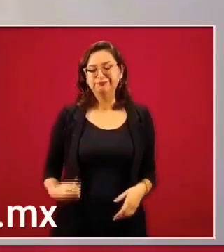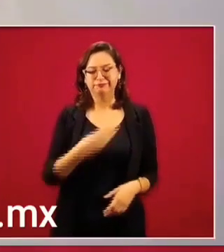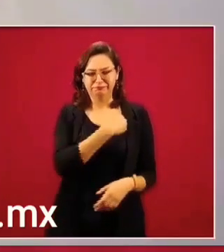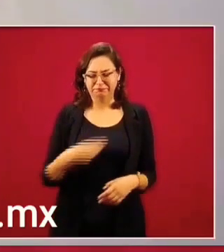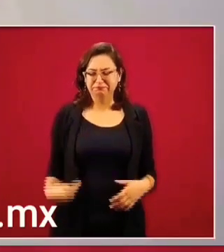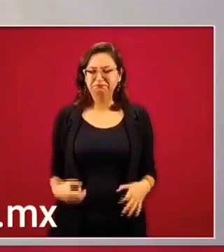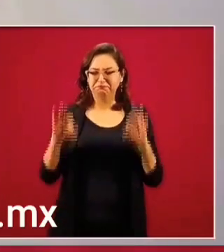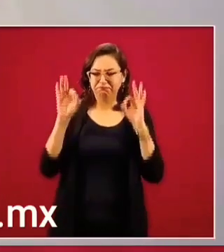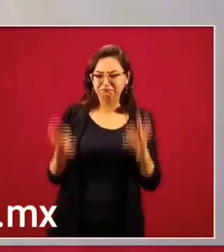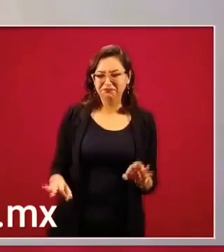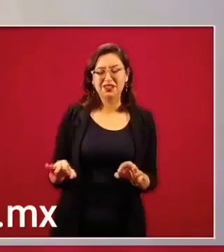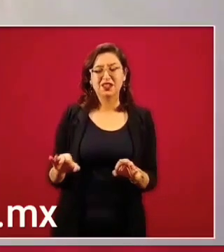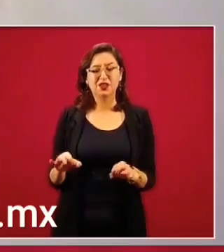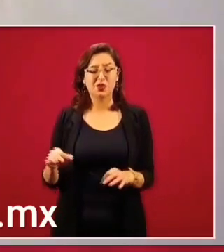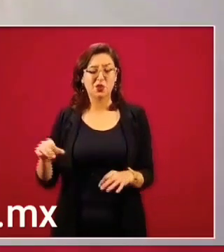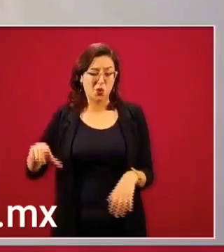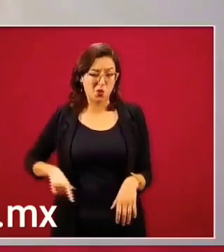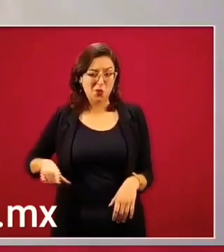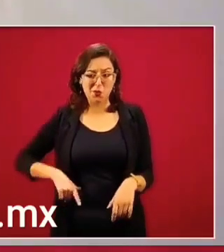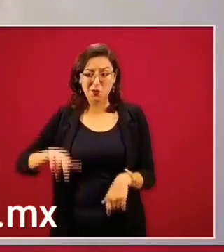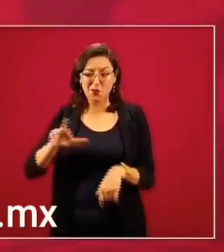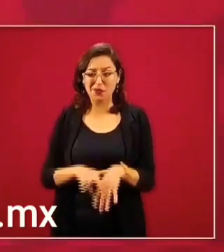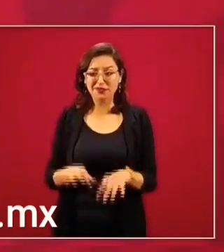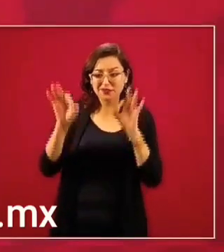buenos gobernadores. Miren, hay un caso